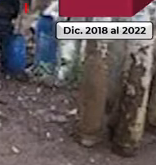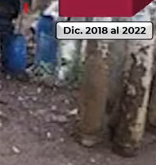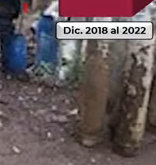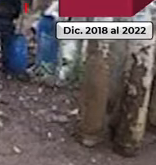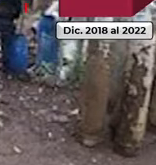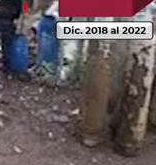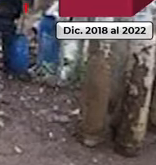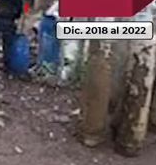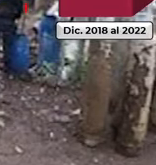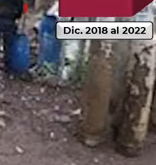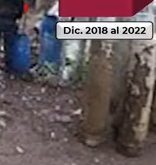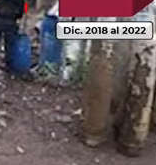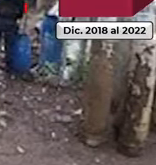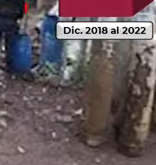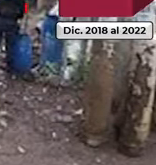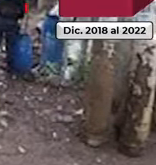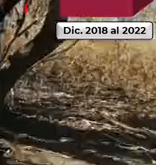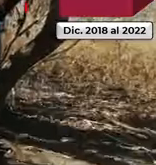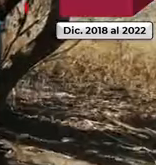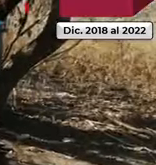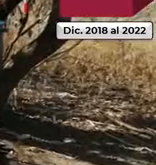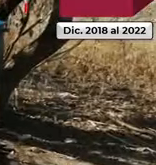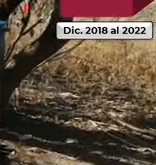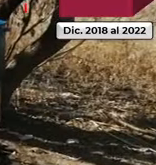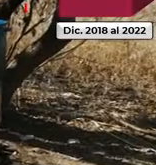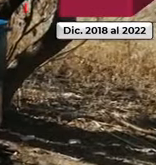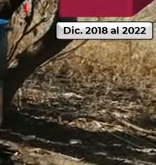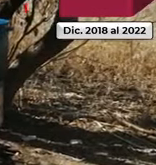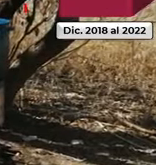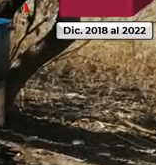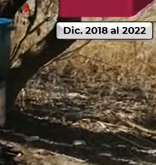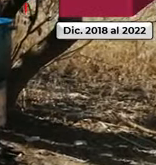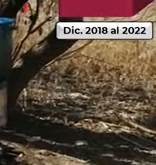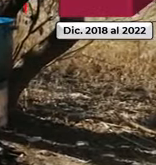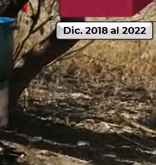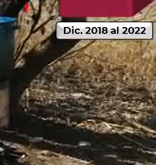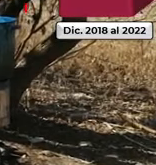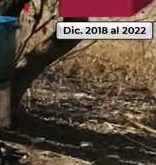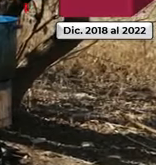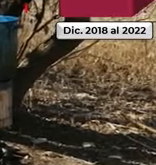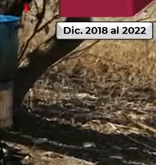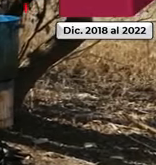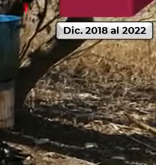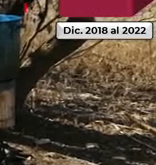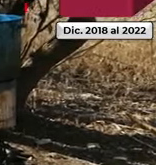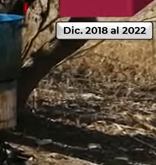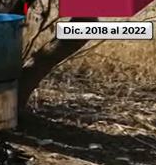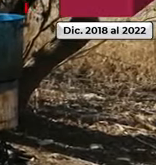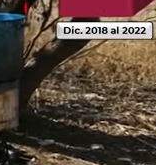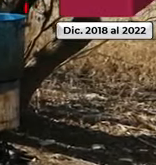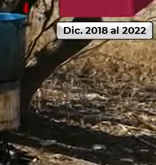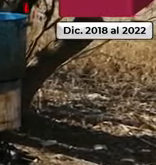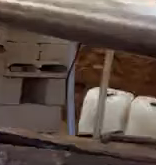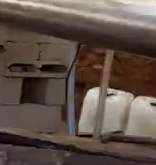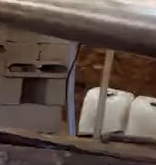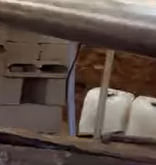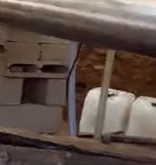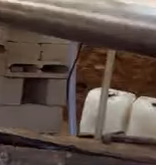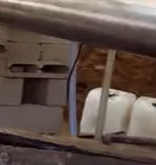e inhabilitado 1.223, lo que representa un incremento de